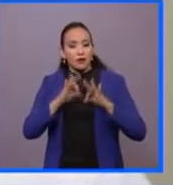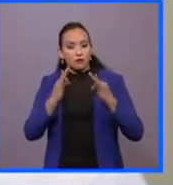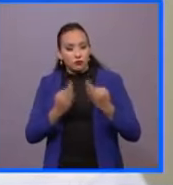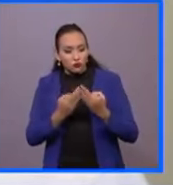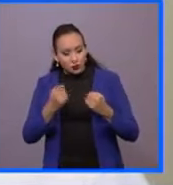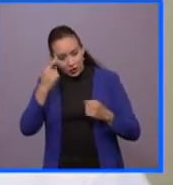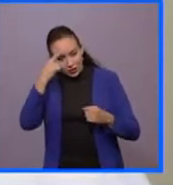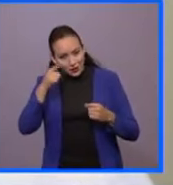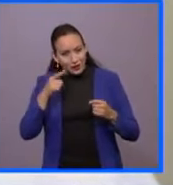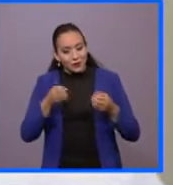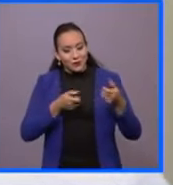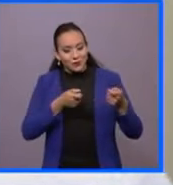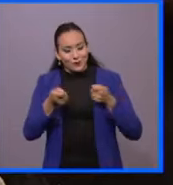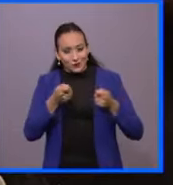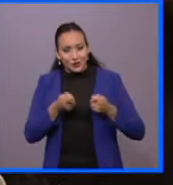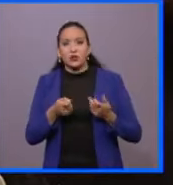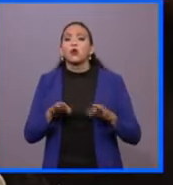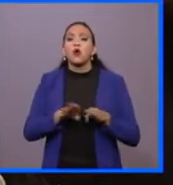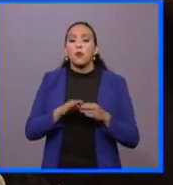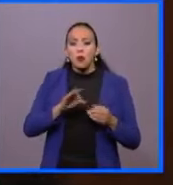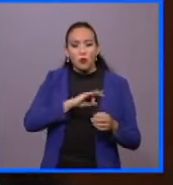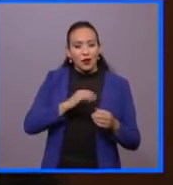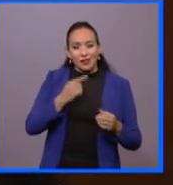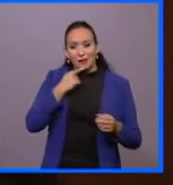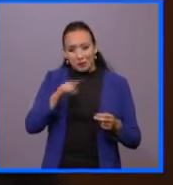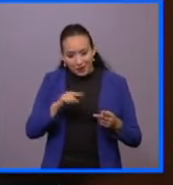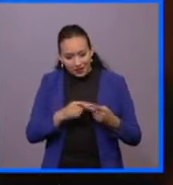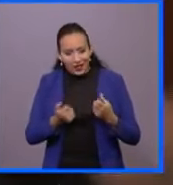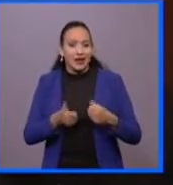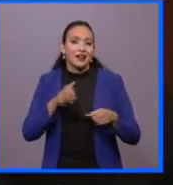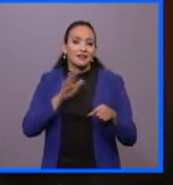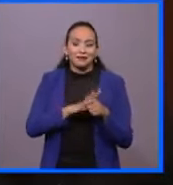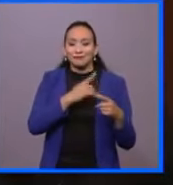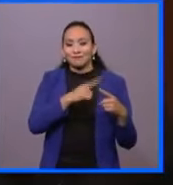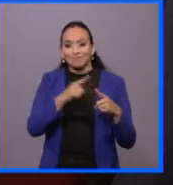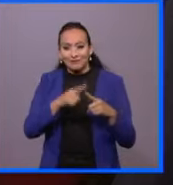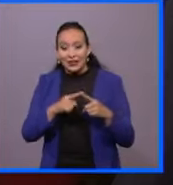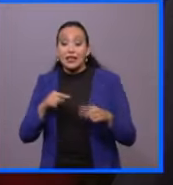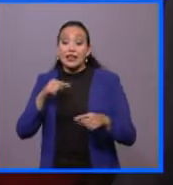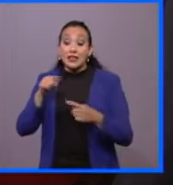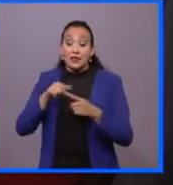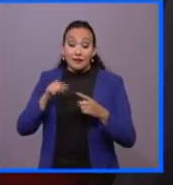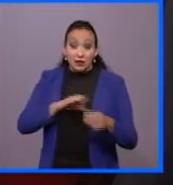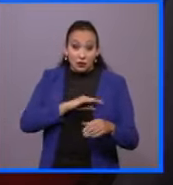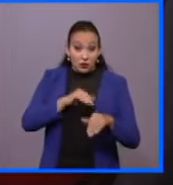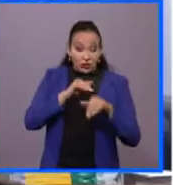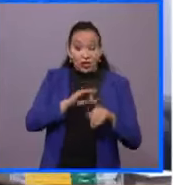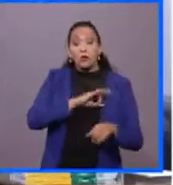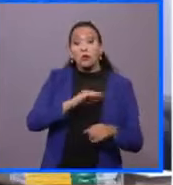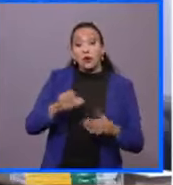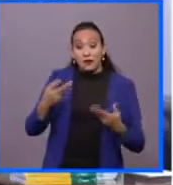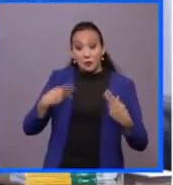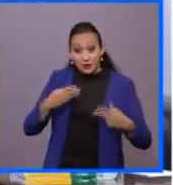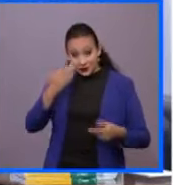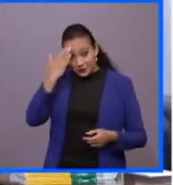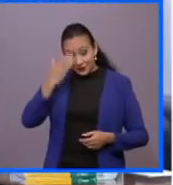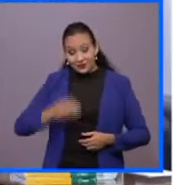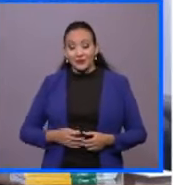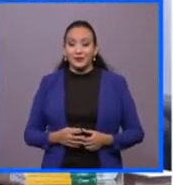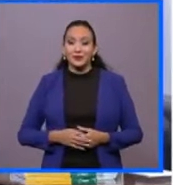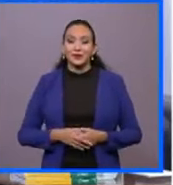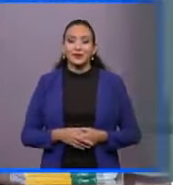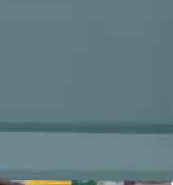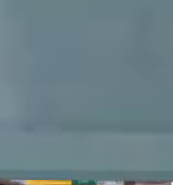teórico y práctico de los diversos medios de impugnación administrativos y jurisdiccionales a los que pueden recurrir las personas.